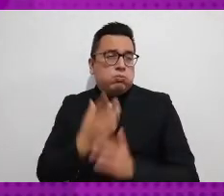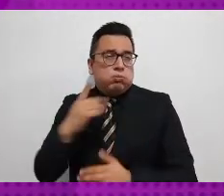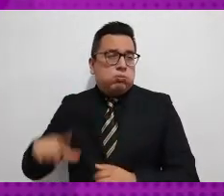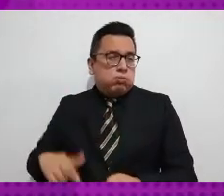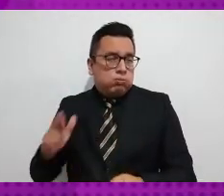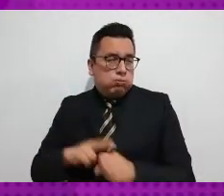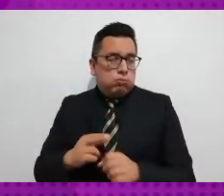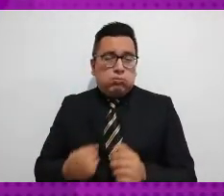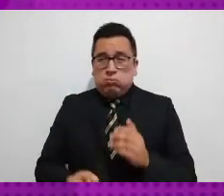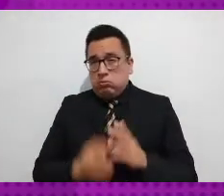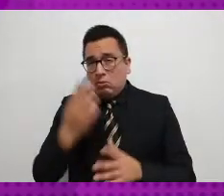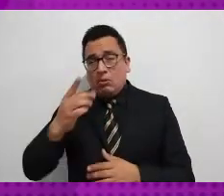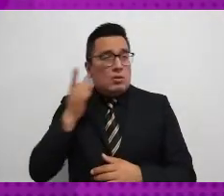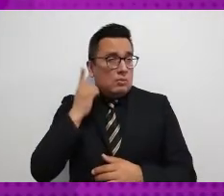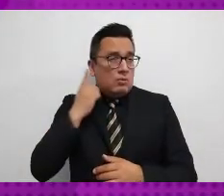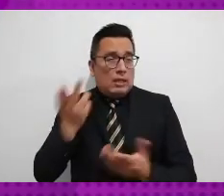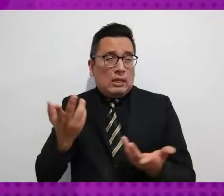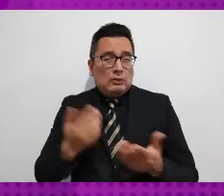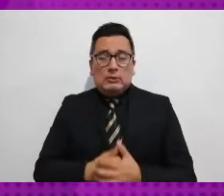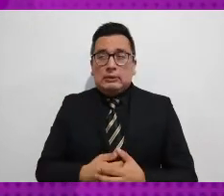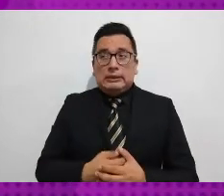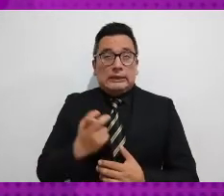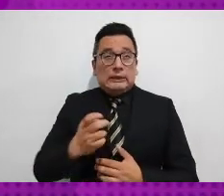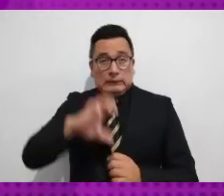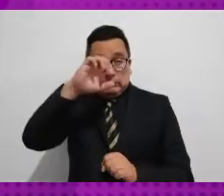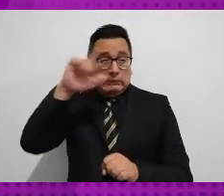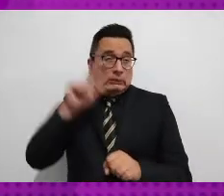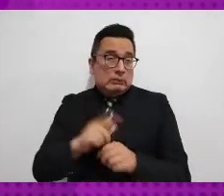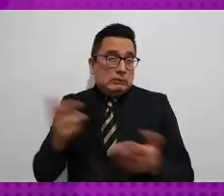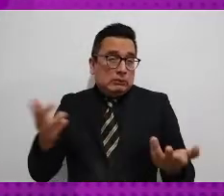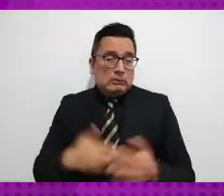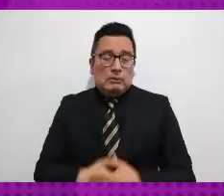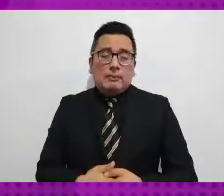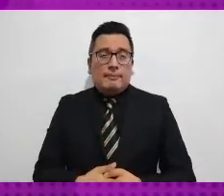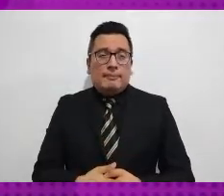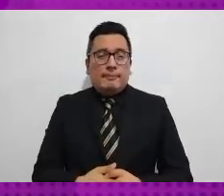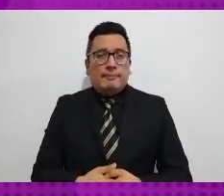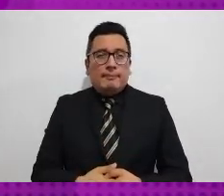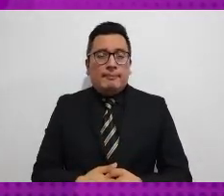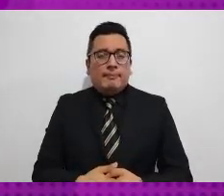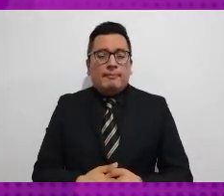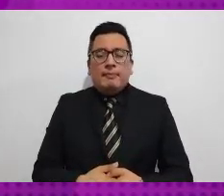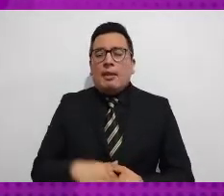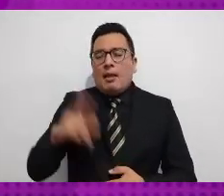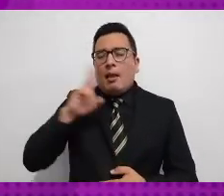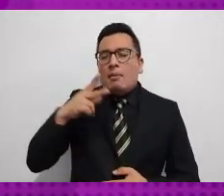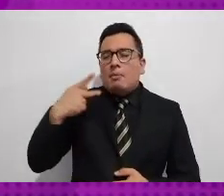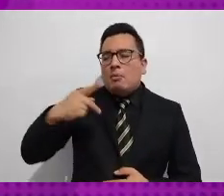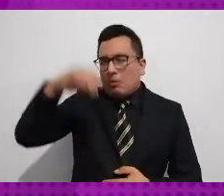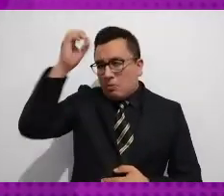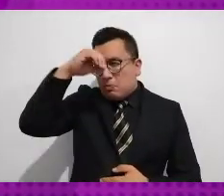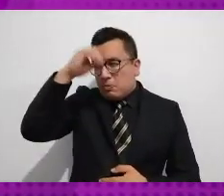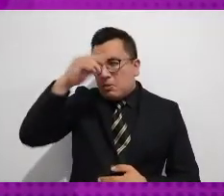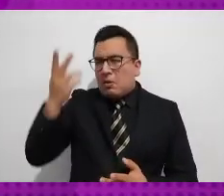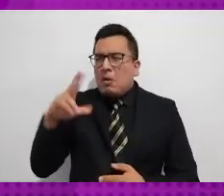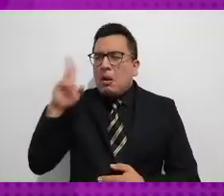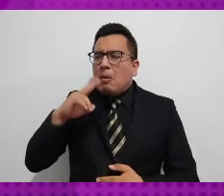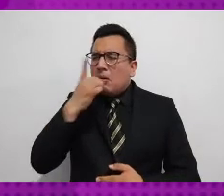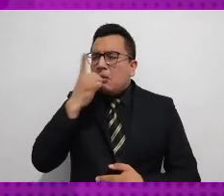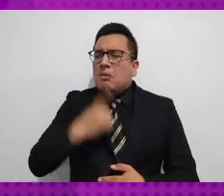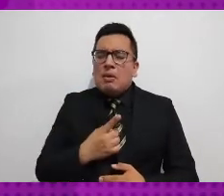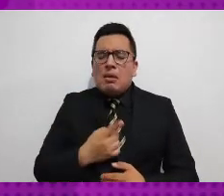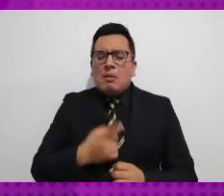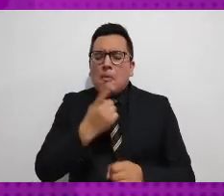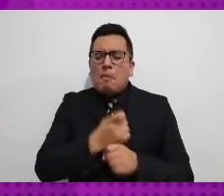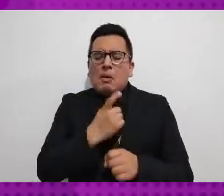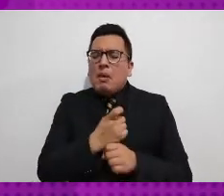de cultura. Así es. A la visión de Oscar Daniel Rodríguez Fuentes, ¿qué debe de ser primero? ¿Una